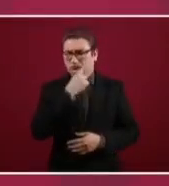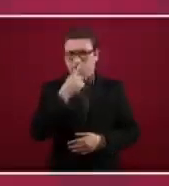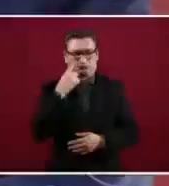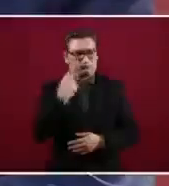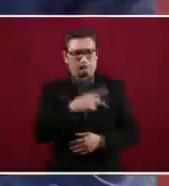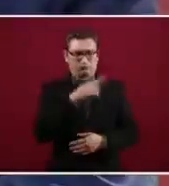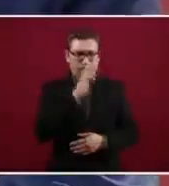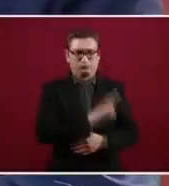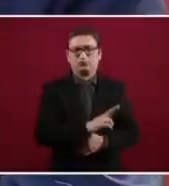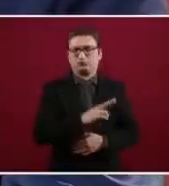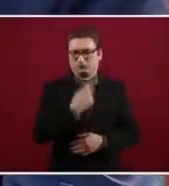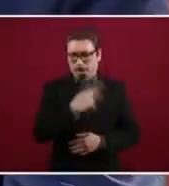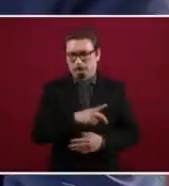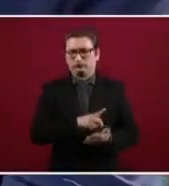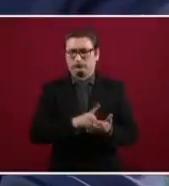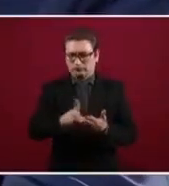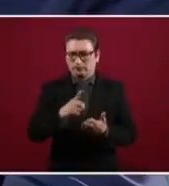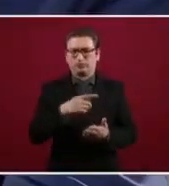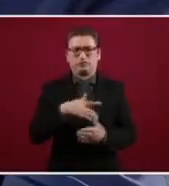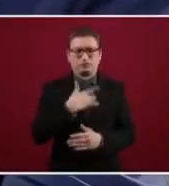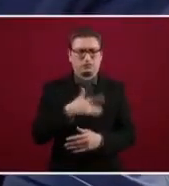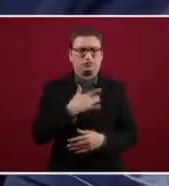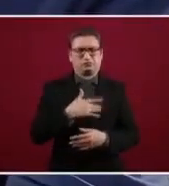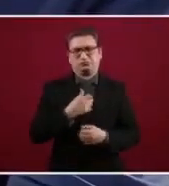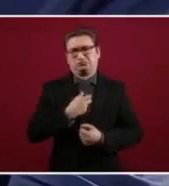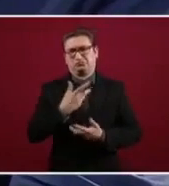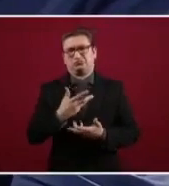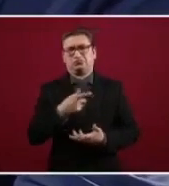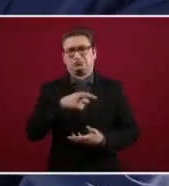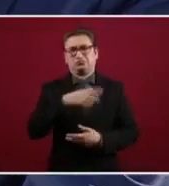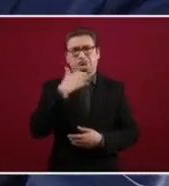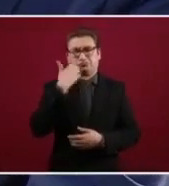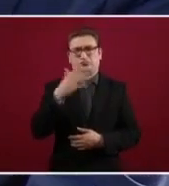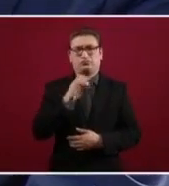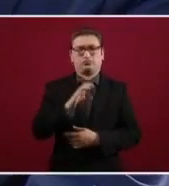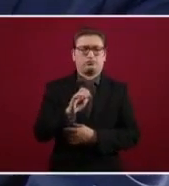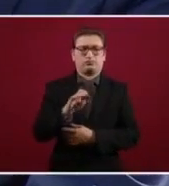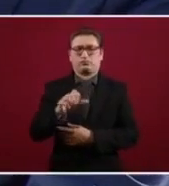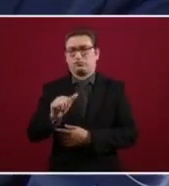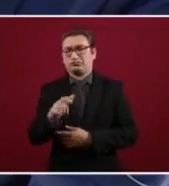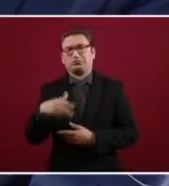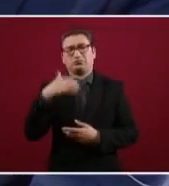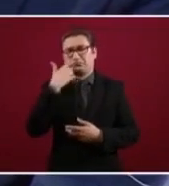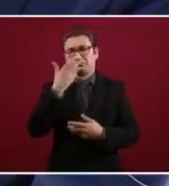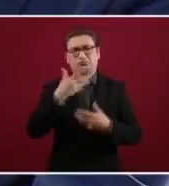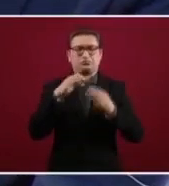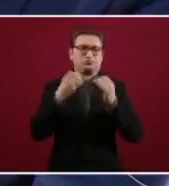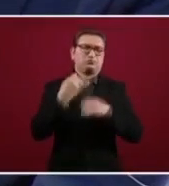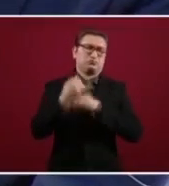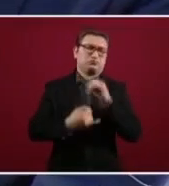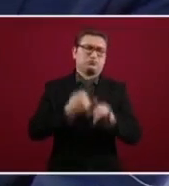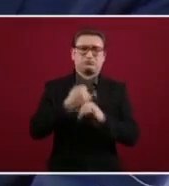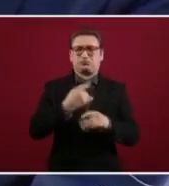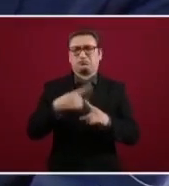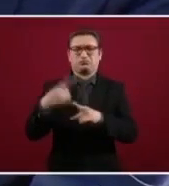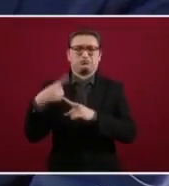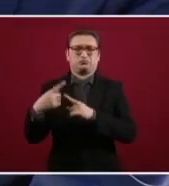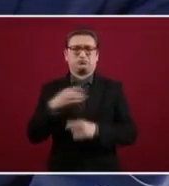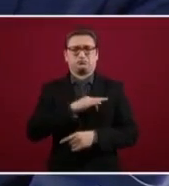de vista y tienen derecho a acudir a la oea y a cualquier organismo internacional